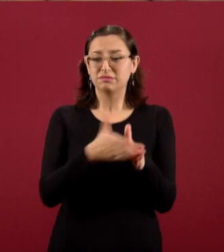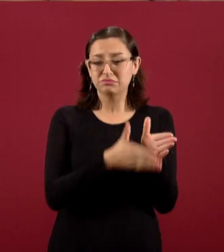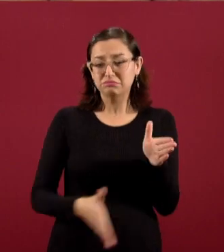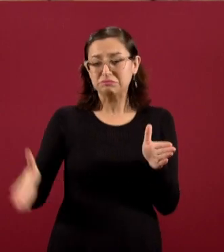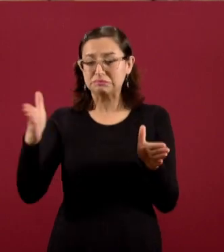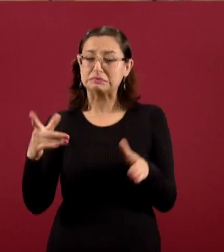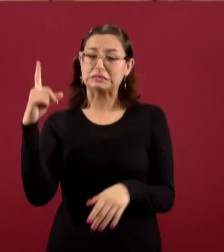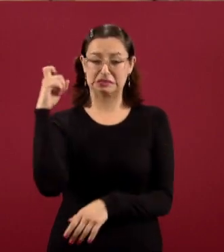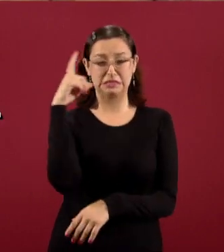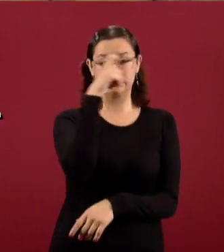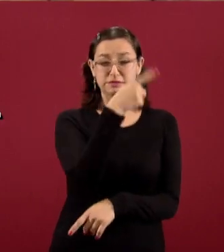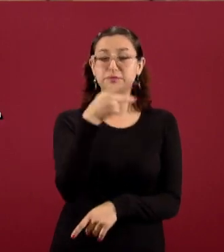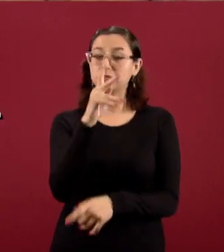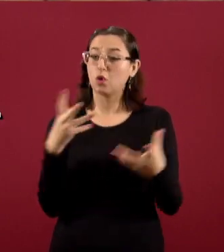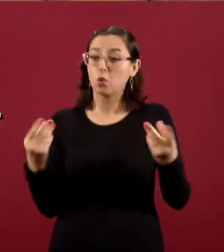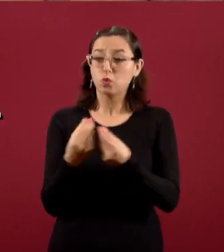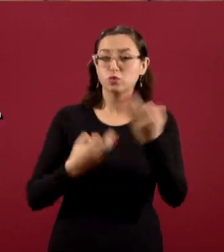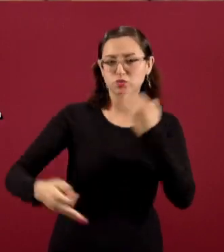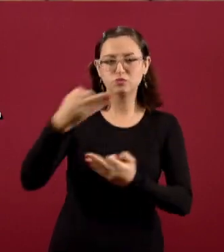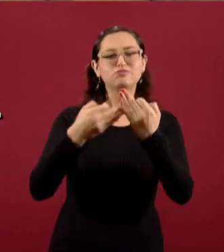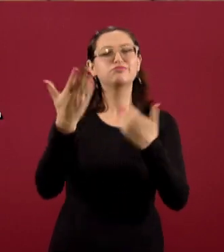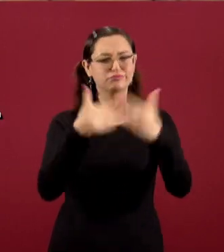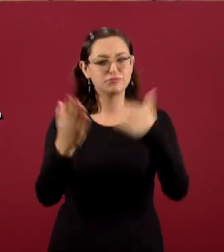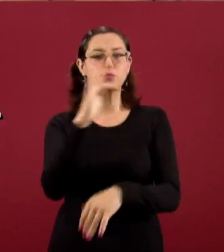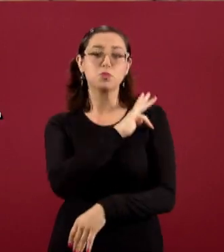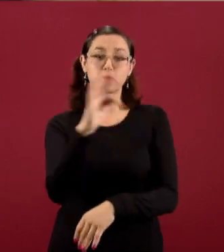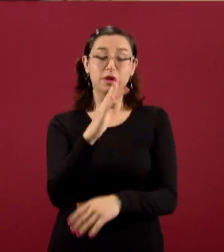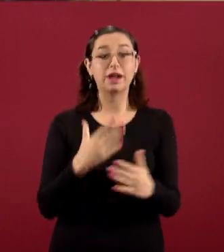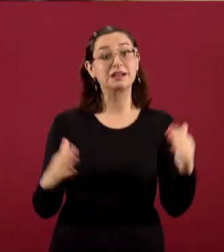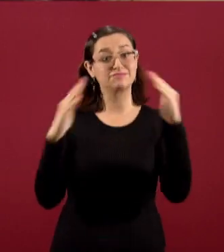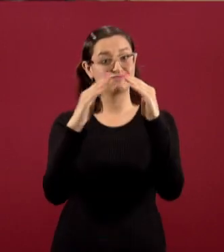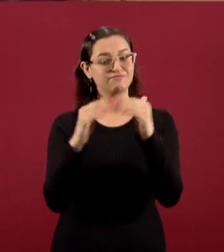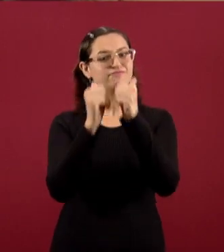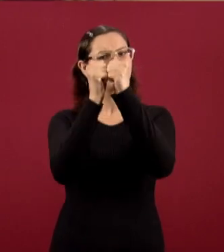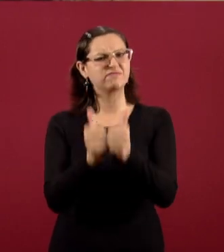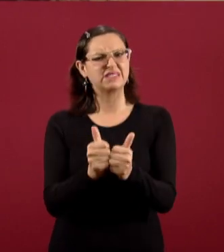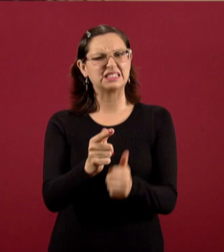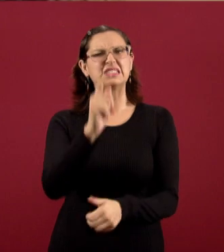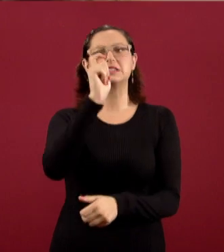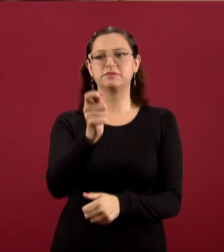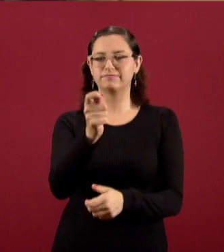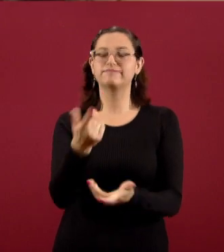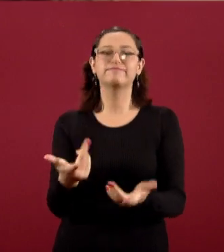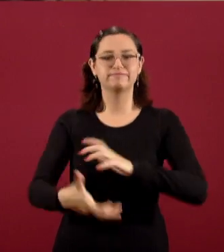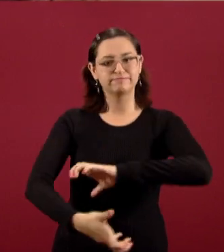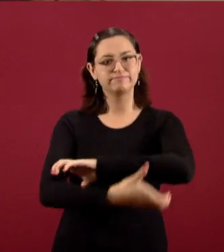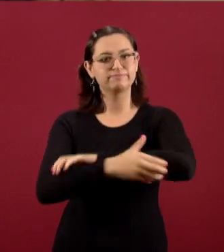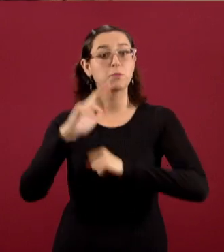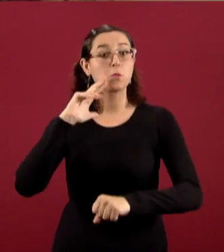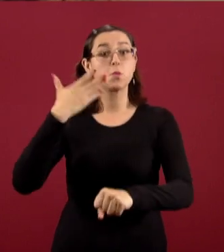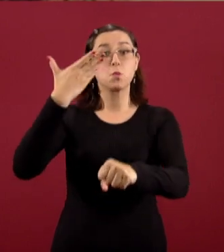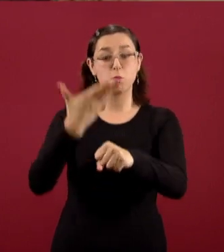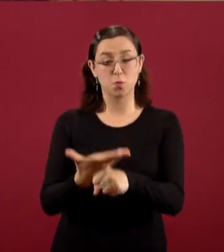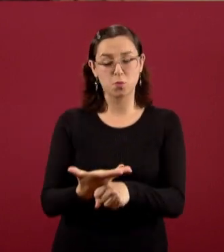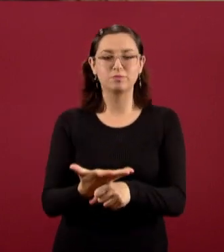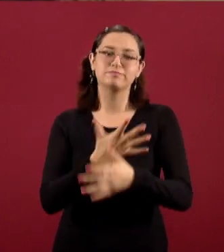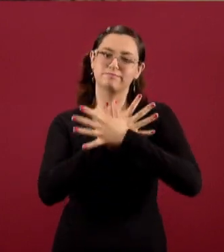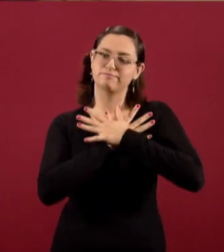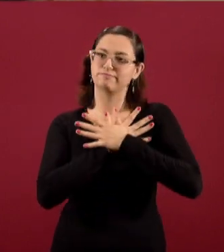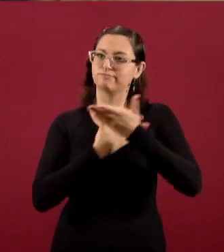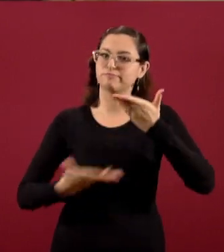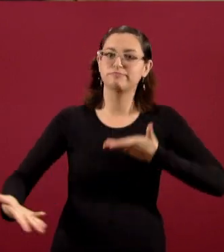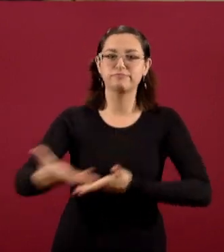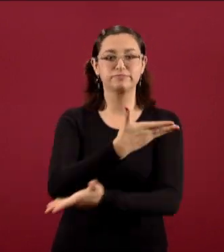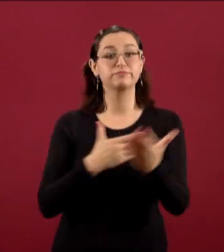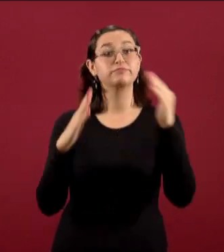Son tiempos difíciles, pero entre todos podemos salir adelante. Quedarse en casa es ser solidario, responsable. Es un acto